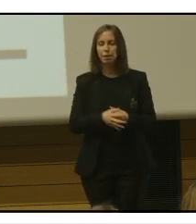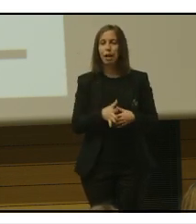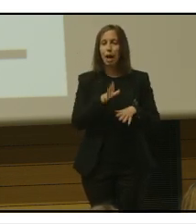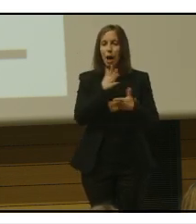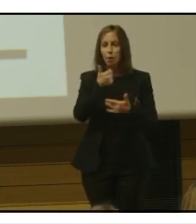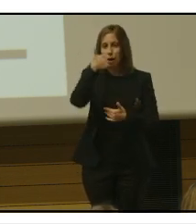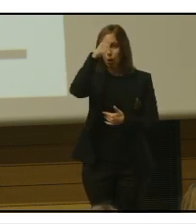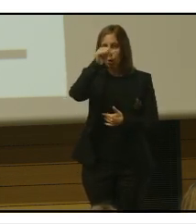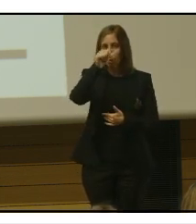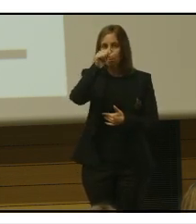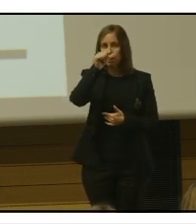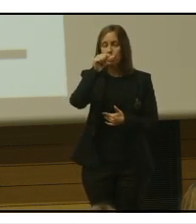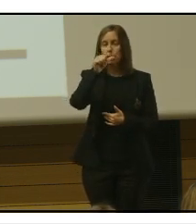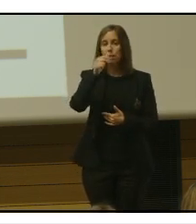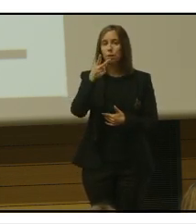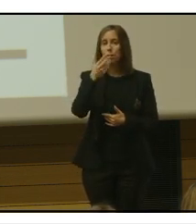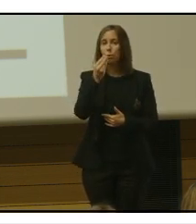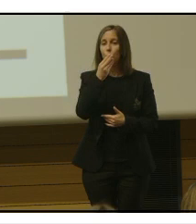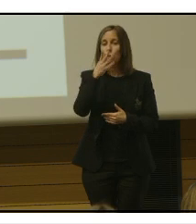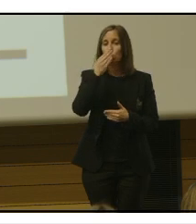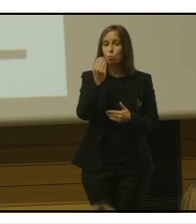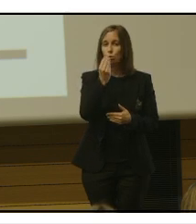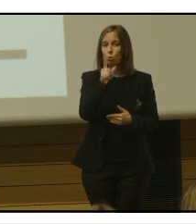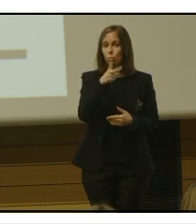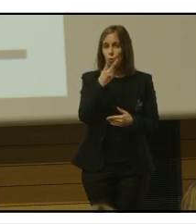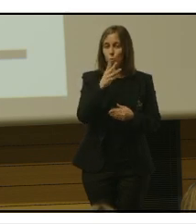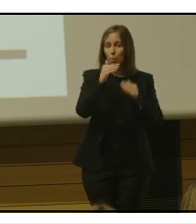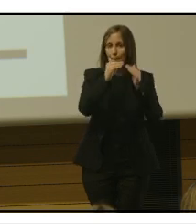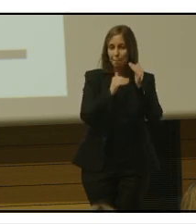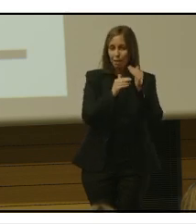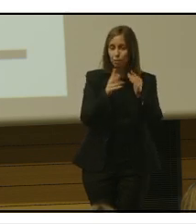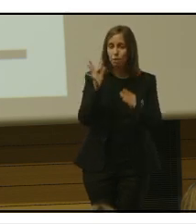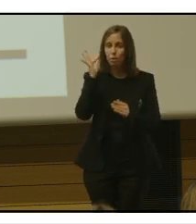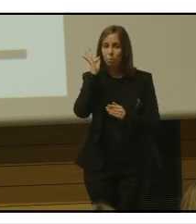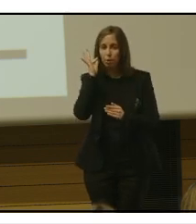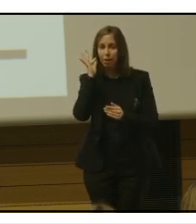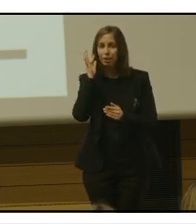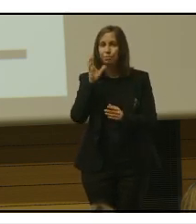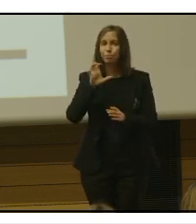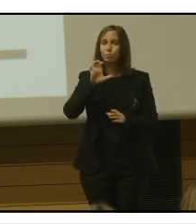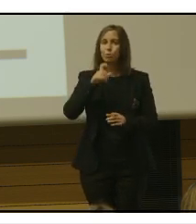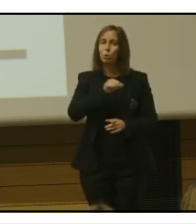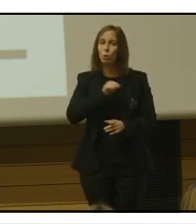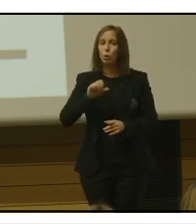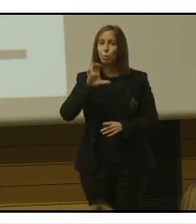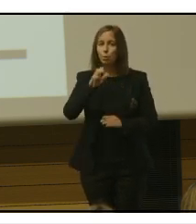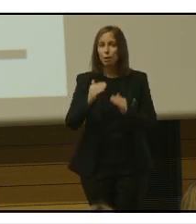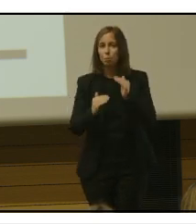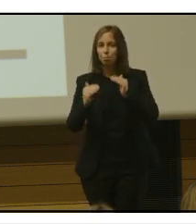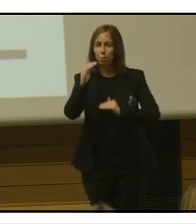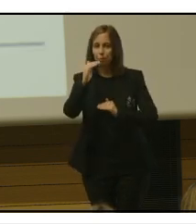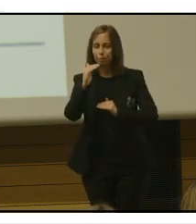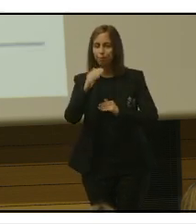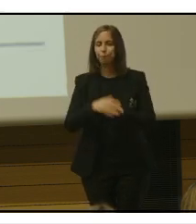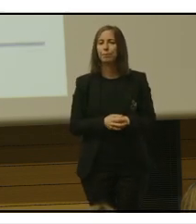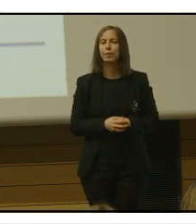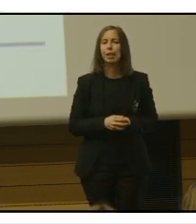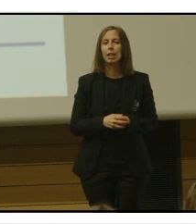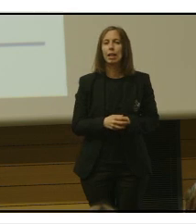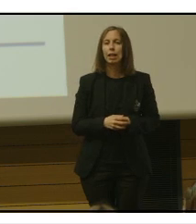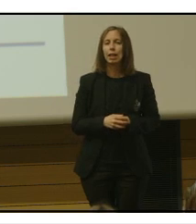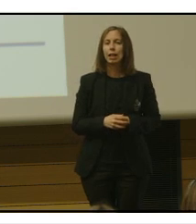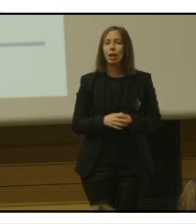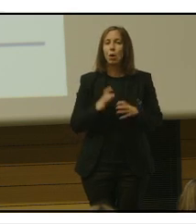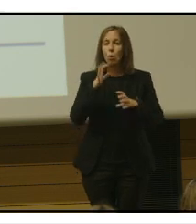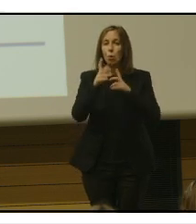hombres, bueno, pues su prevalencia de consumo disminuye y la de las mujeres, ya os digo, en algunas comunidades está volviendo a aumentar. ¿Qué pasa con la prevalencia de exposición